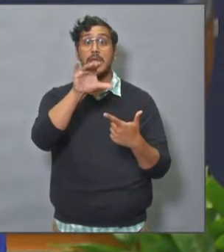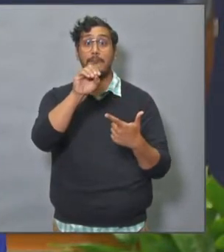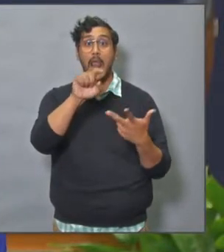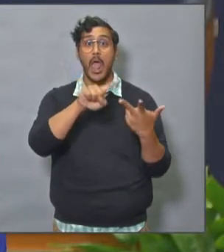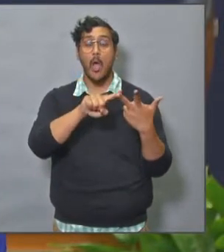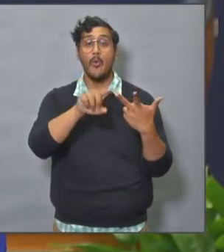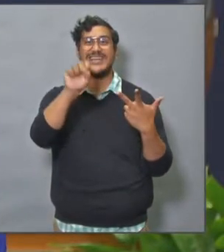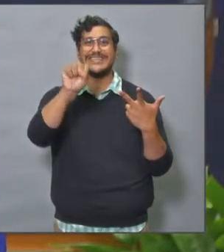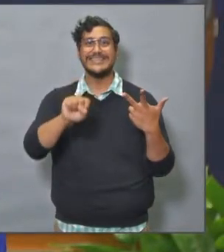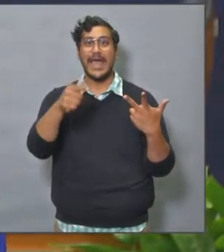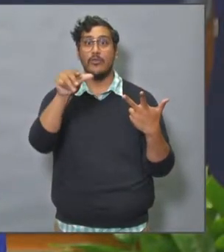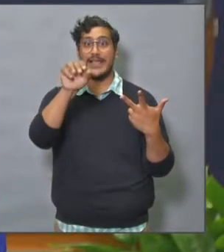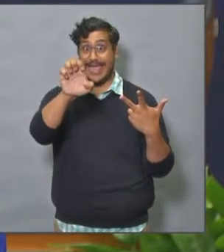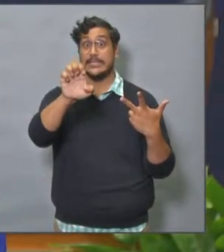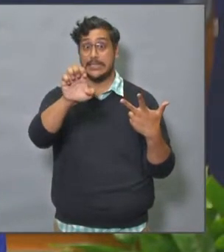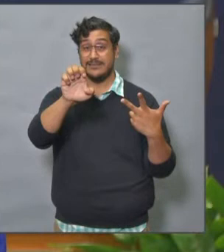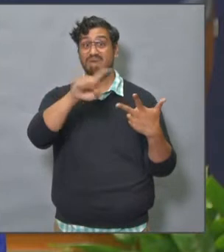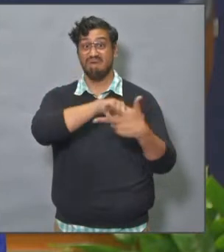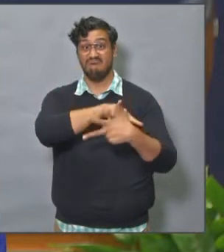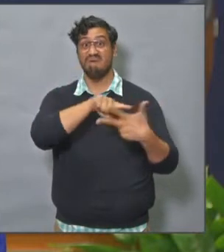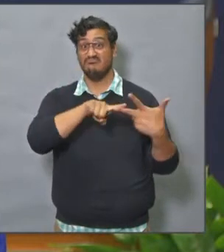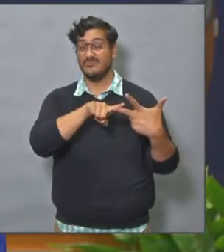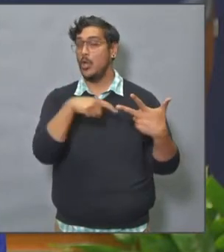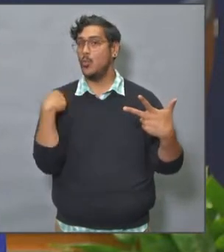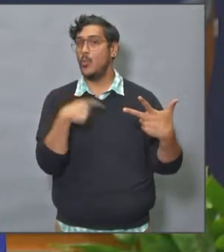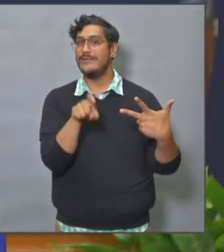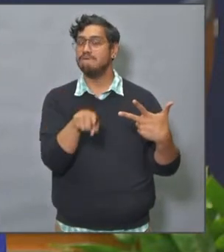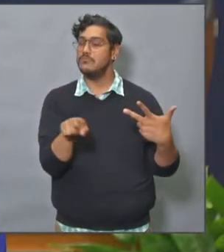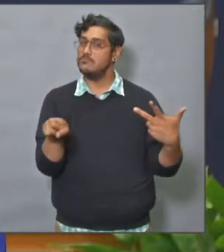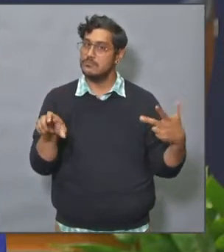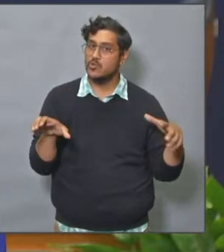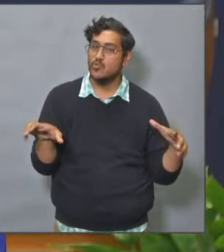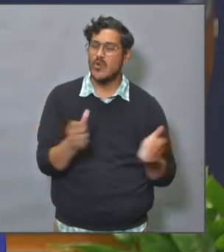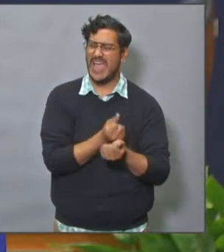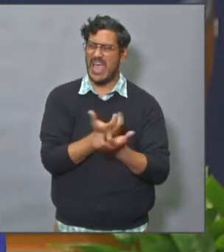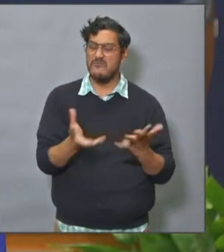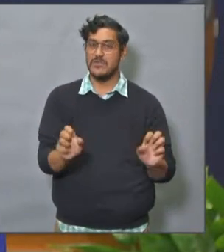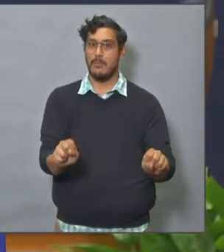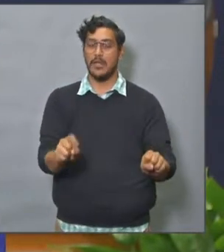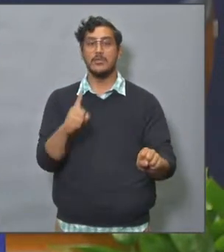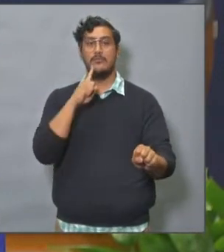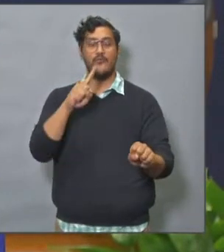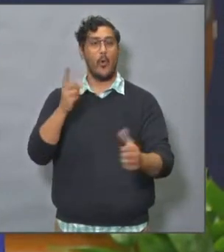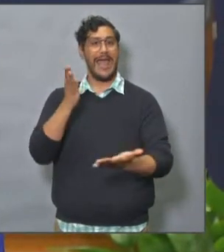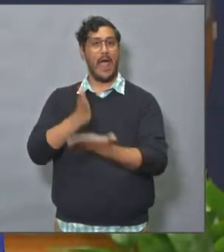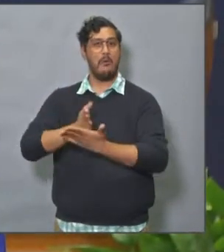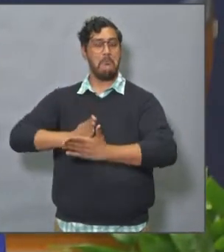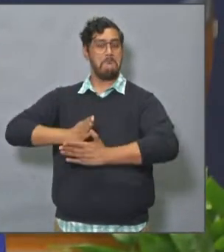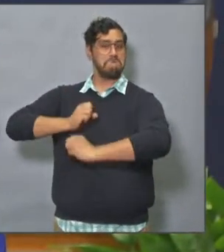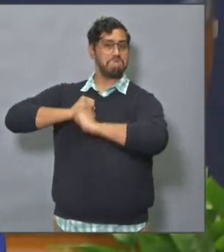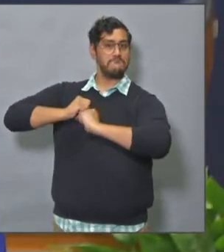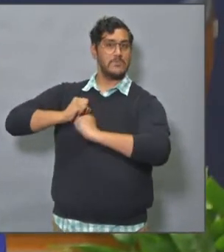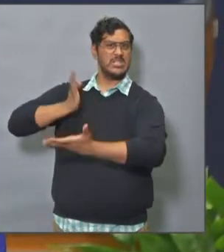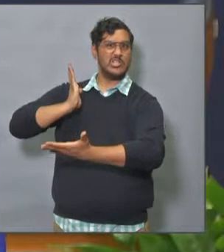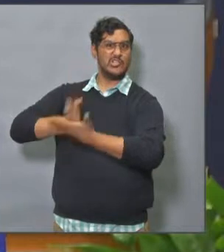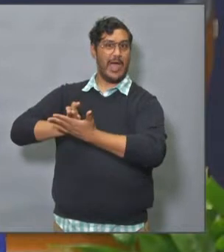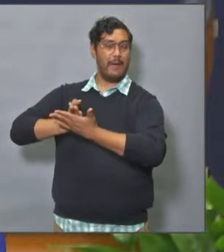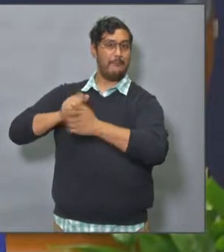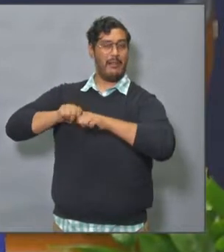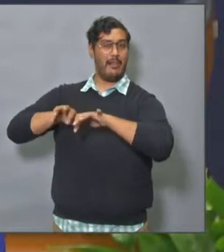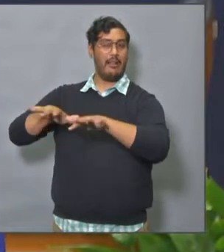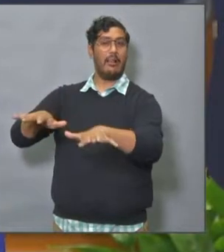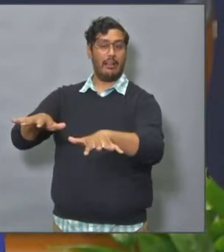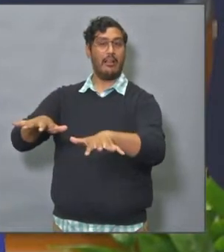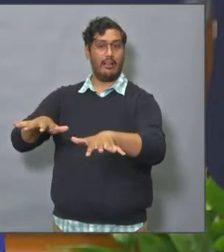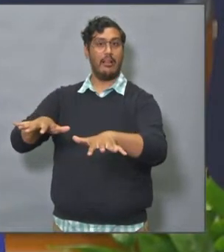y Southgate. Tenemos que hacer todo lo posible para enfrentar este virus. Para llamar la atención